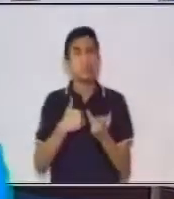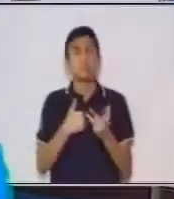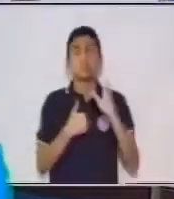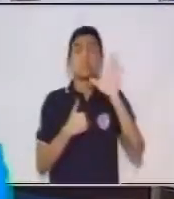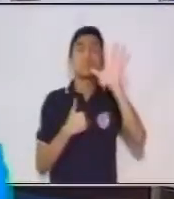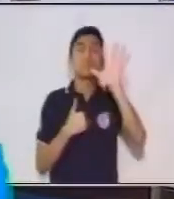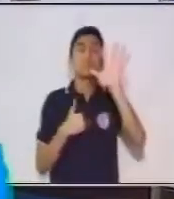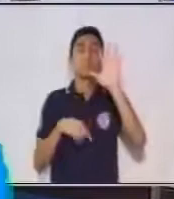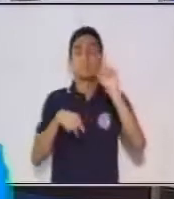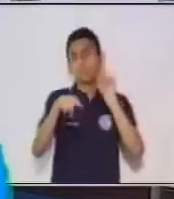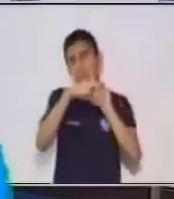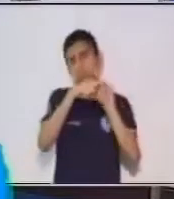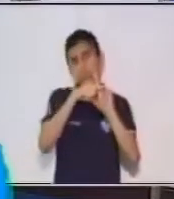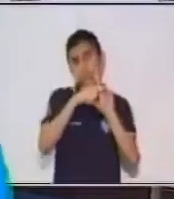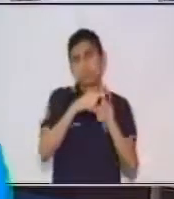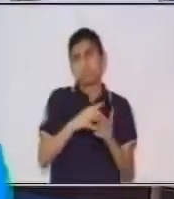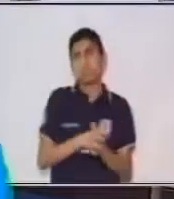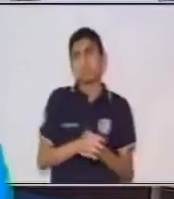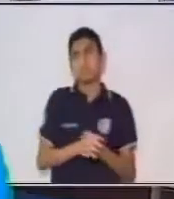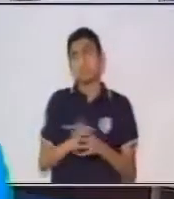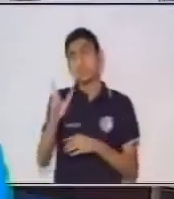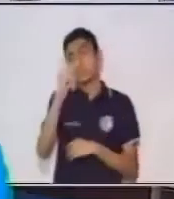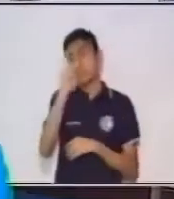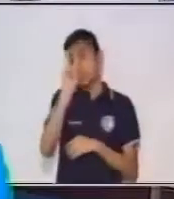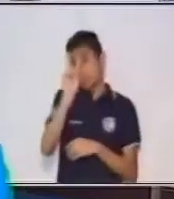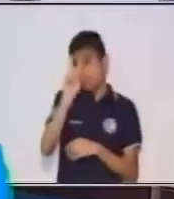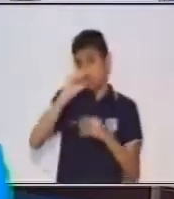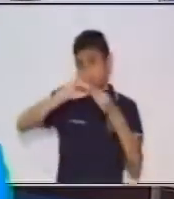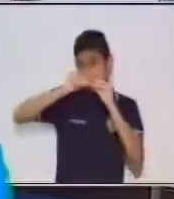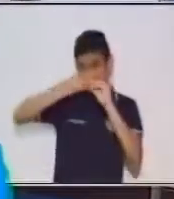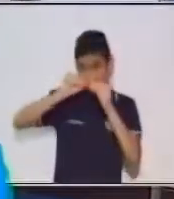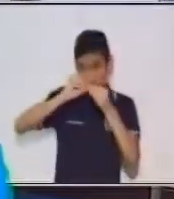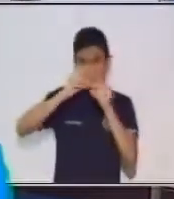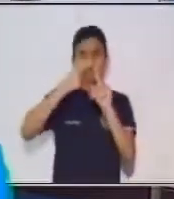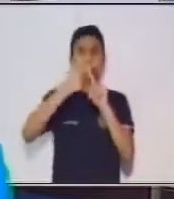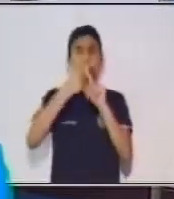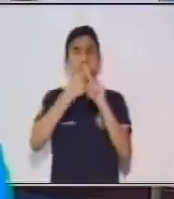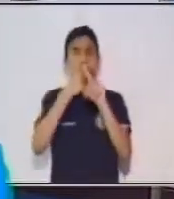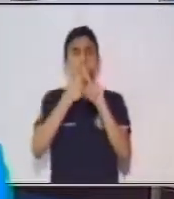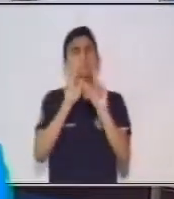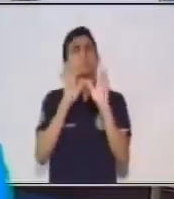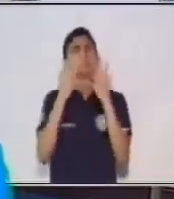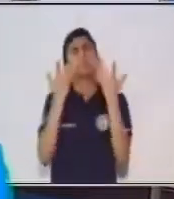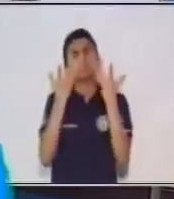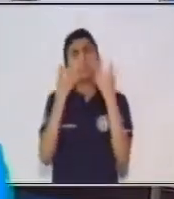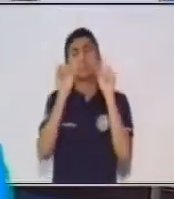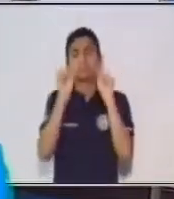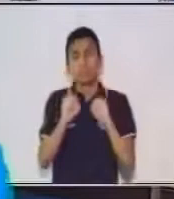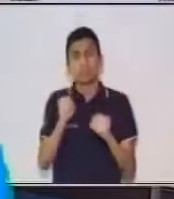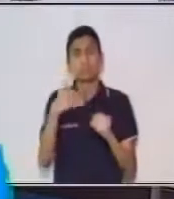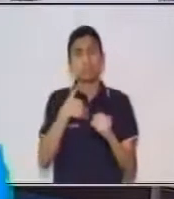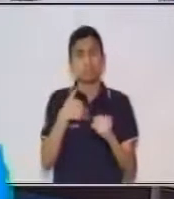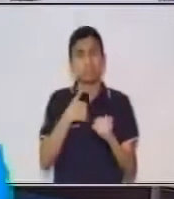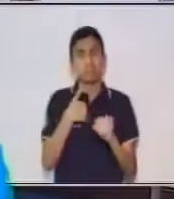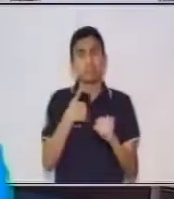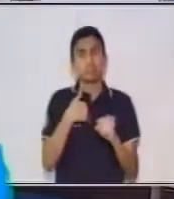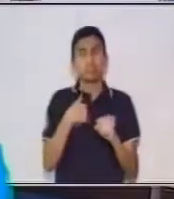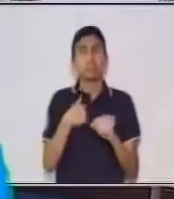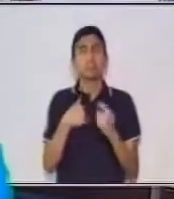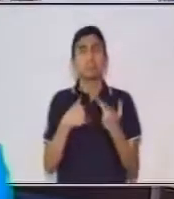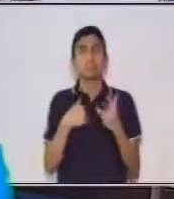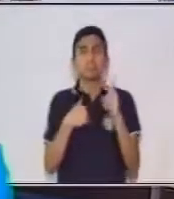5 positivo. Y dos números que multiplicados nos